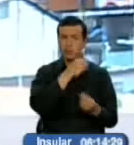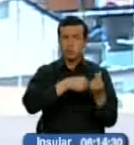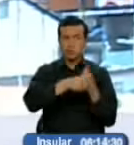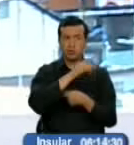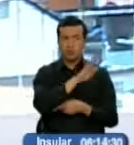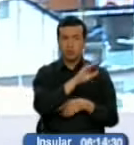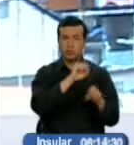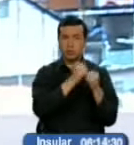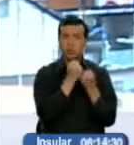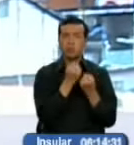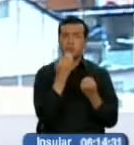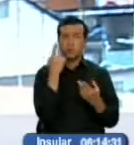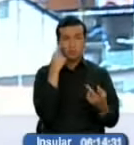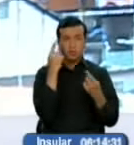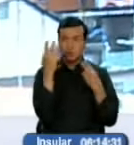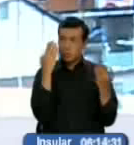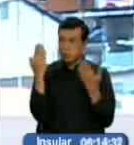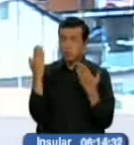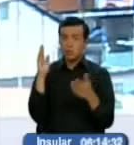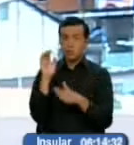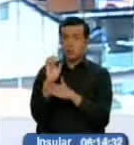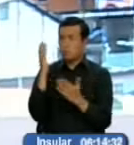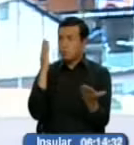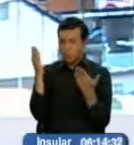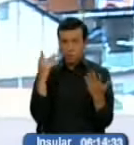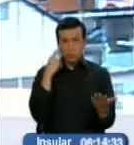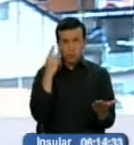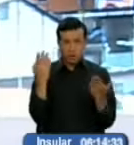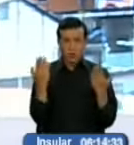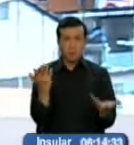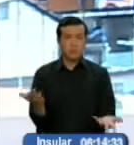estos países sería de medirle con la inversión social que tiene el Ecuador,